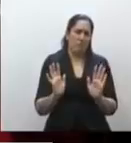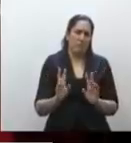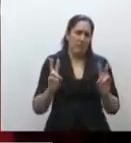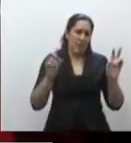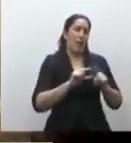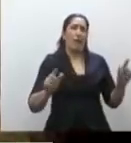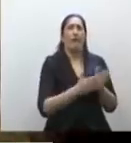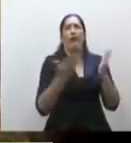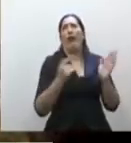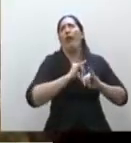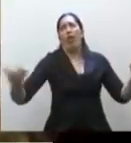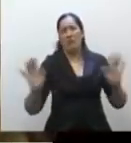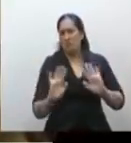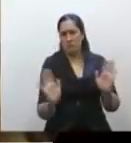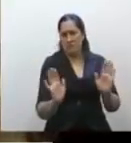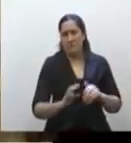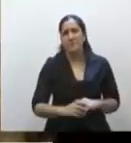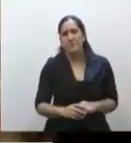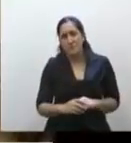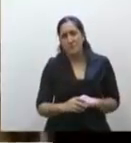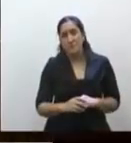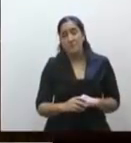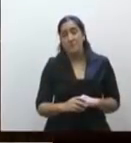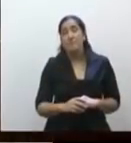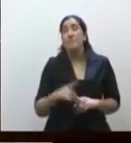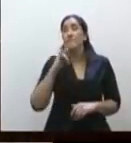que es necesario